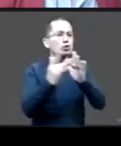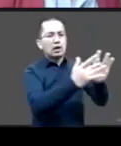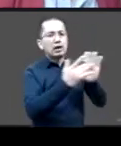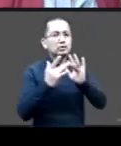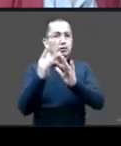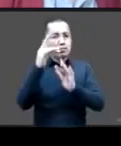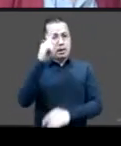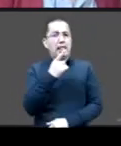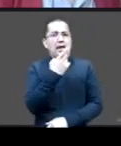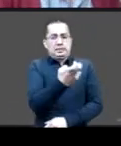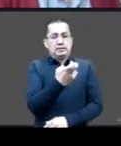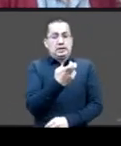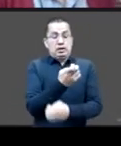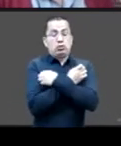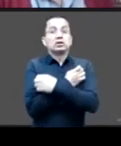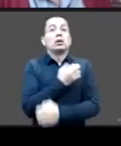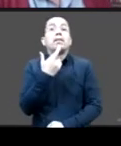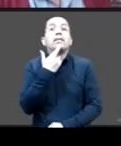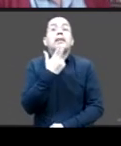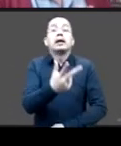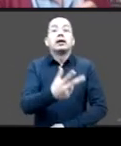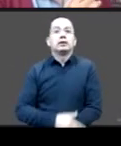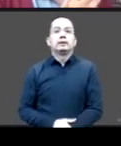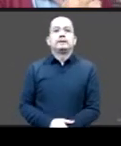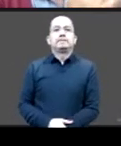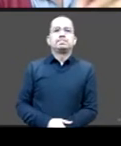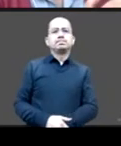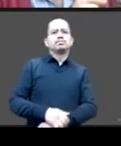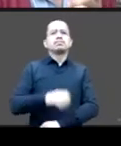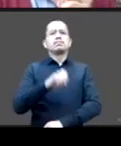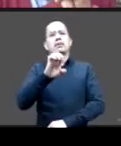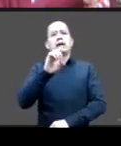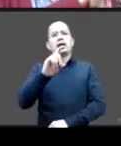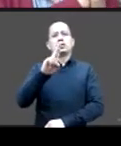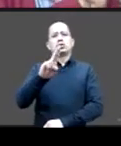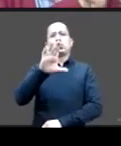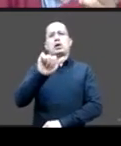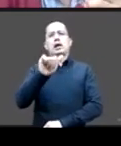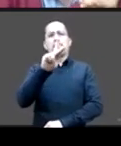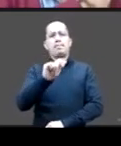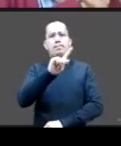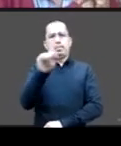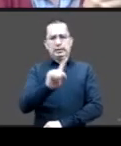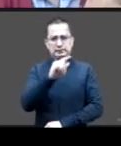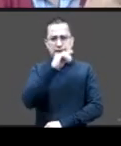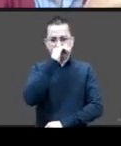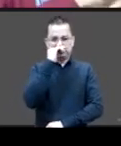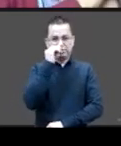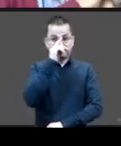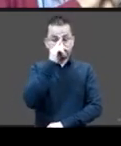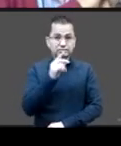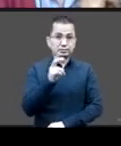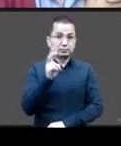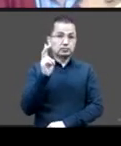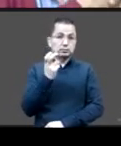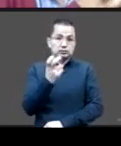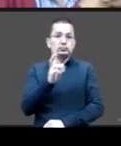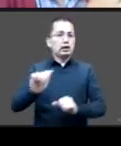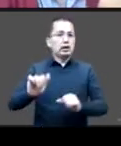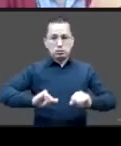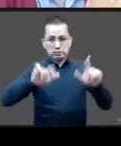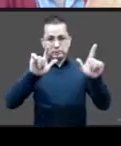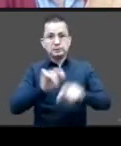Educapaz entonces, digamos, aquí pase a otra diapositiva, espero que no haya un lapso entre una y otra,